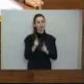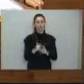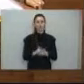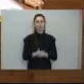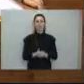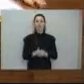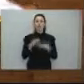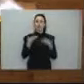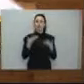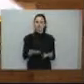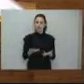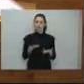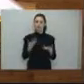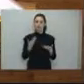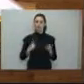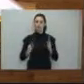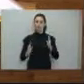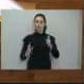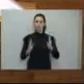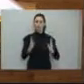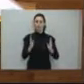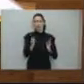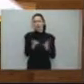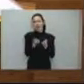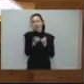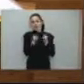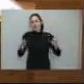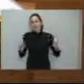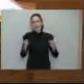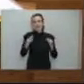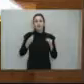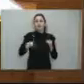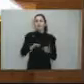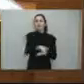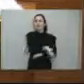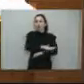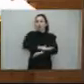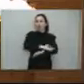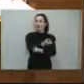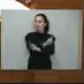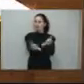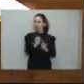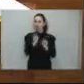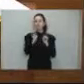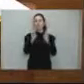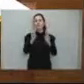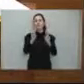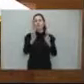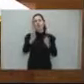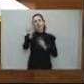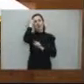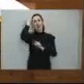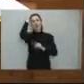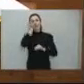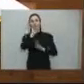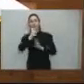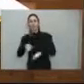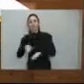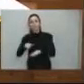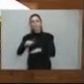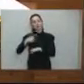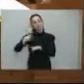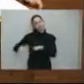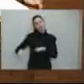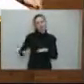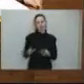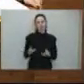Y en ese momento, aunque este no sea nuestro gobierno desde el punto de vista ideológico, es el gobierno de Asturias,